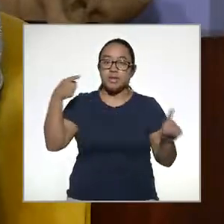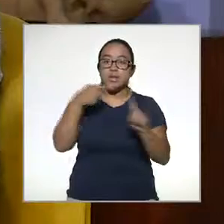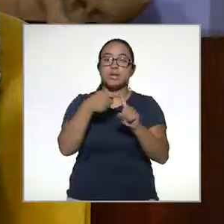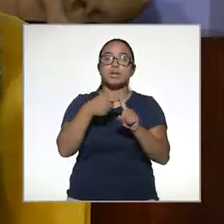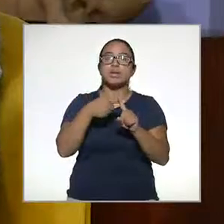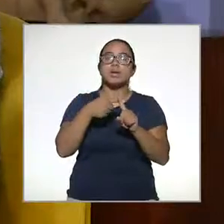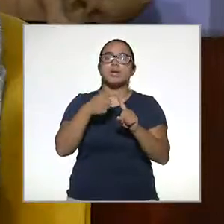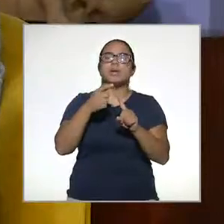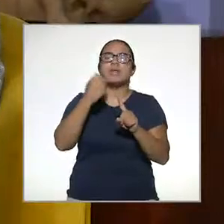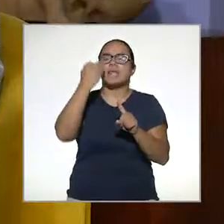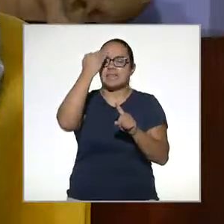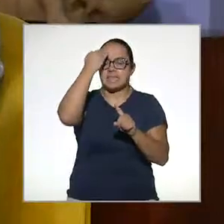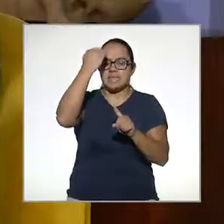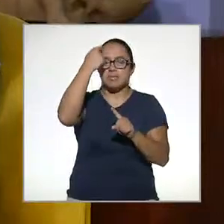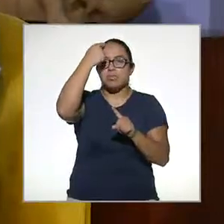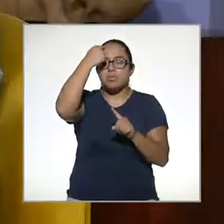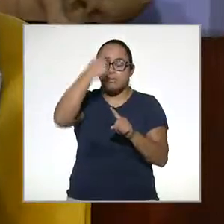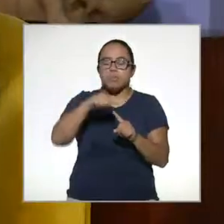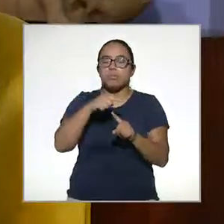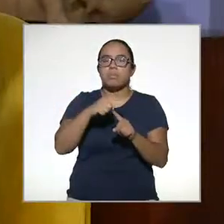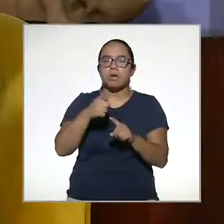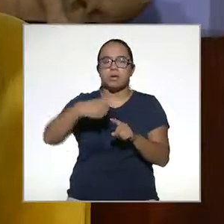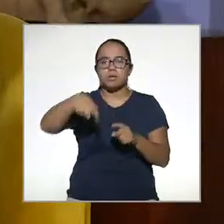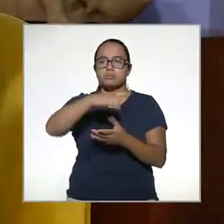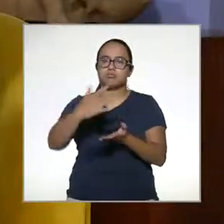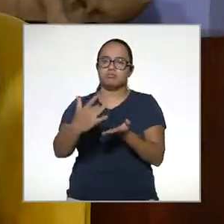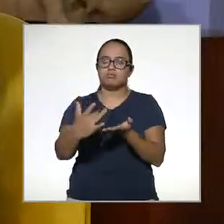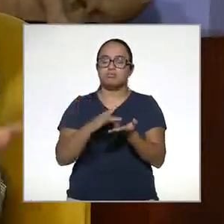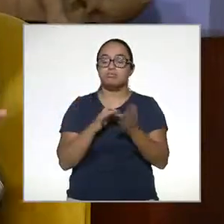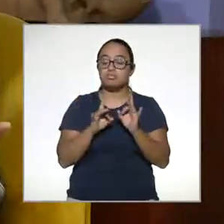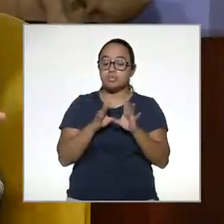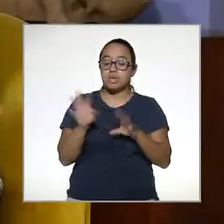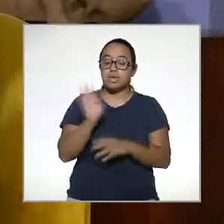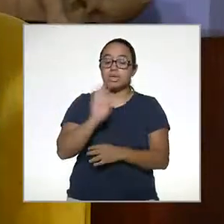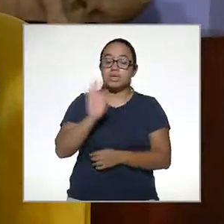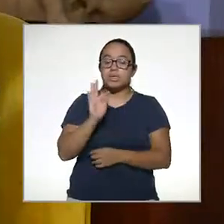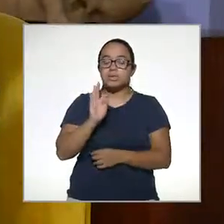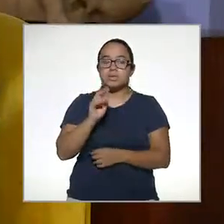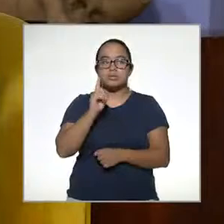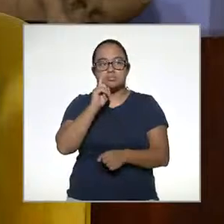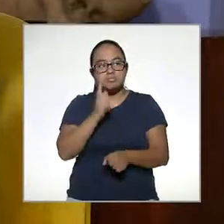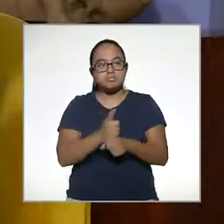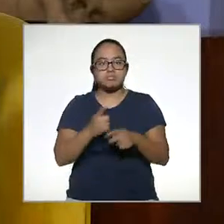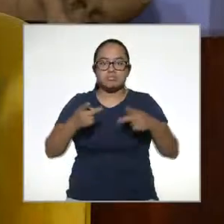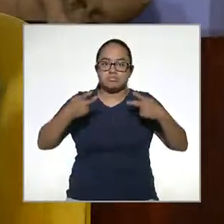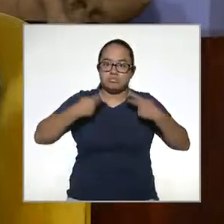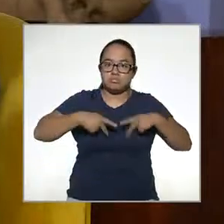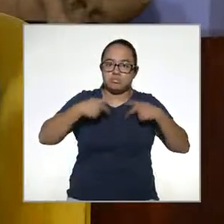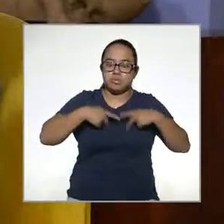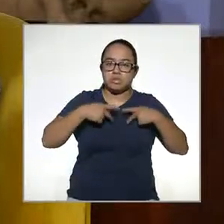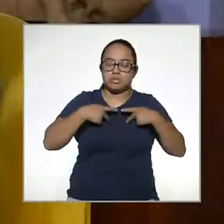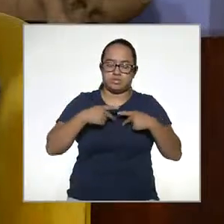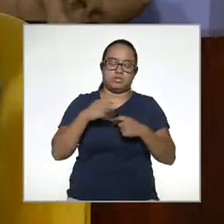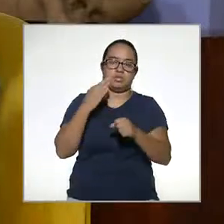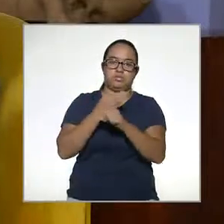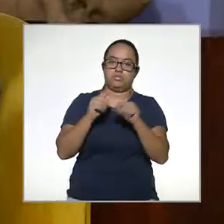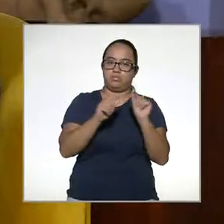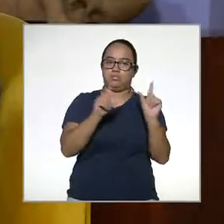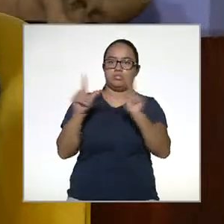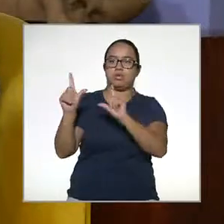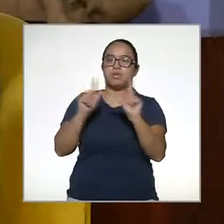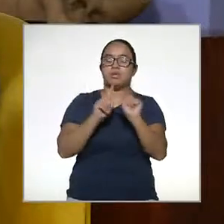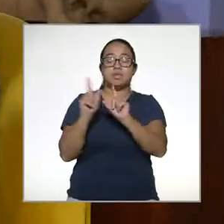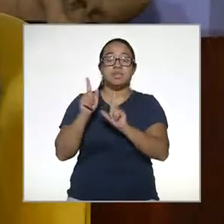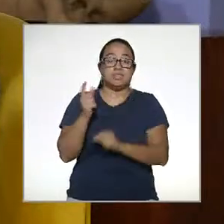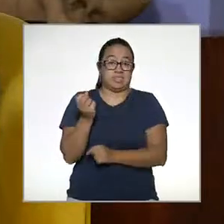de nuestro tiempo al aire para pedirles de su colaboración en caso de que ustedes tengan algún dato sobre las personas que a continuación les voy a mostrar quienes